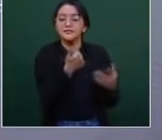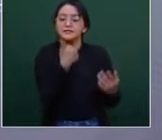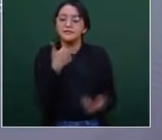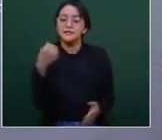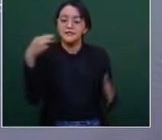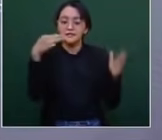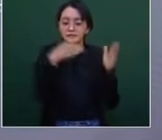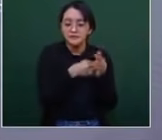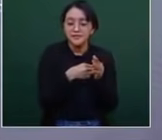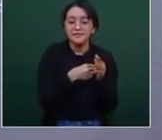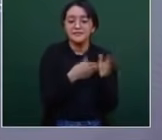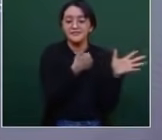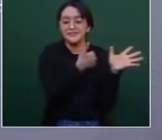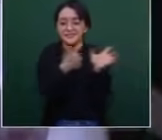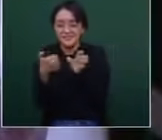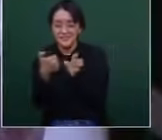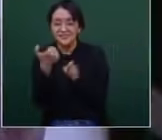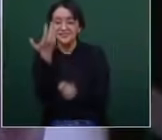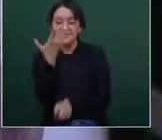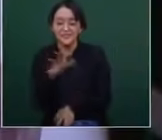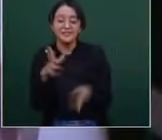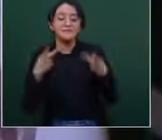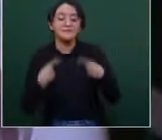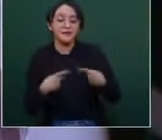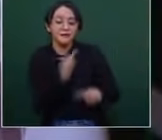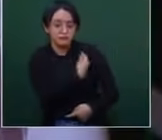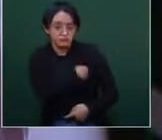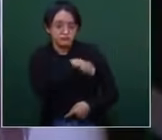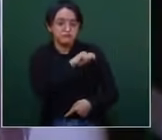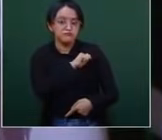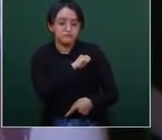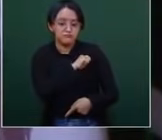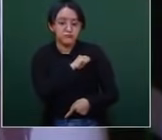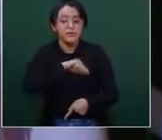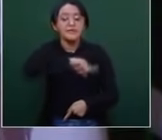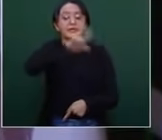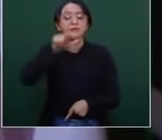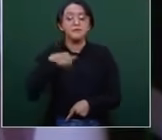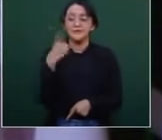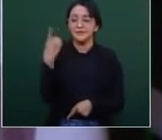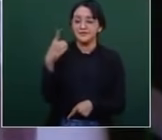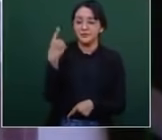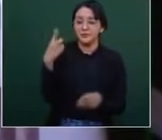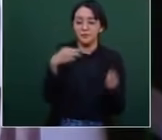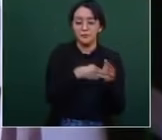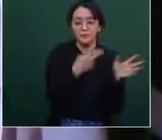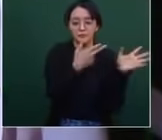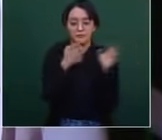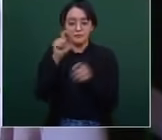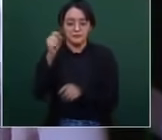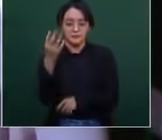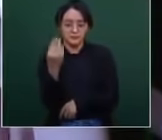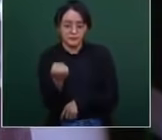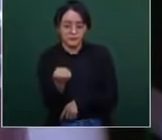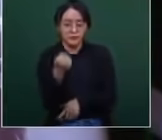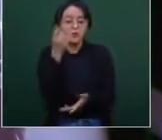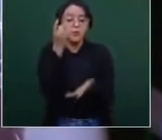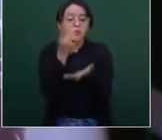6.610 peninsulares y que para diciembre de 1829 únicamente residían